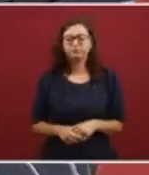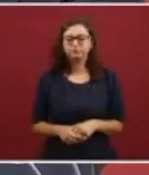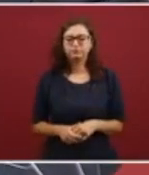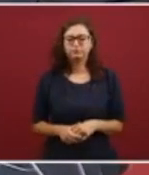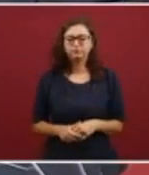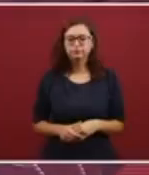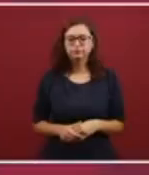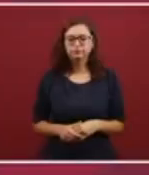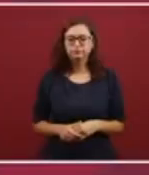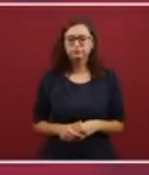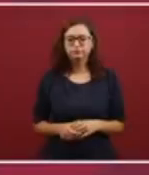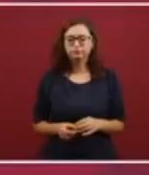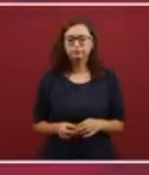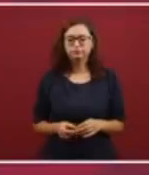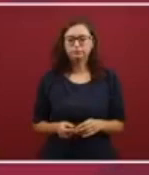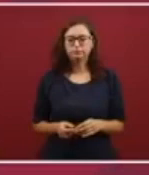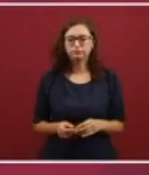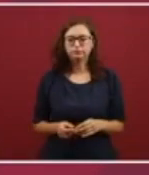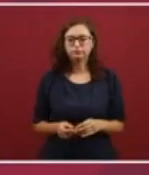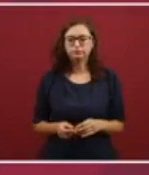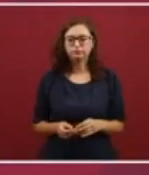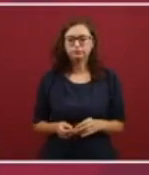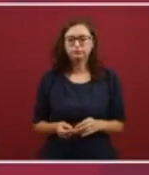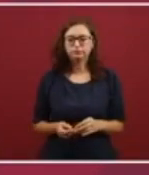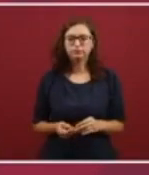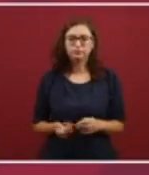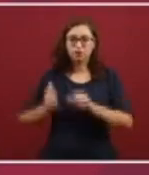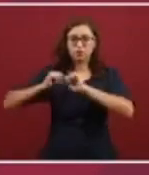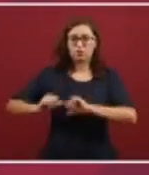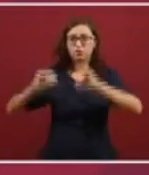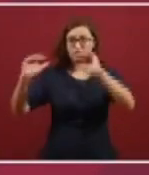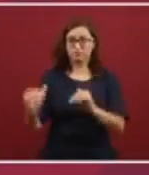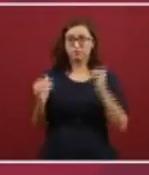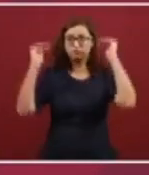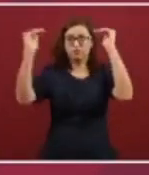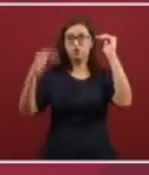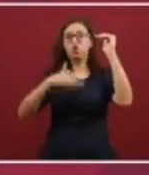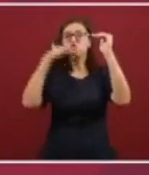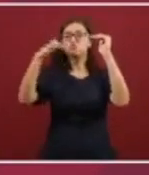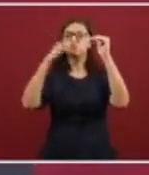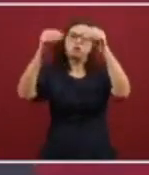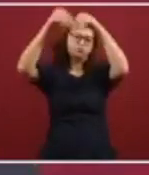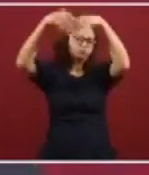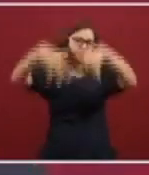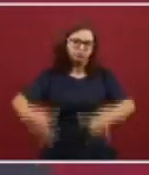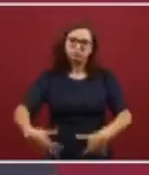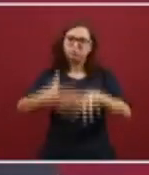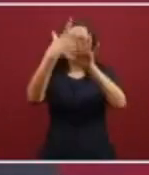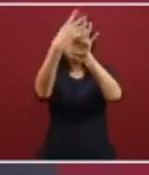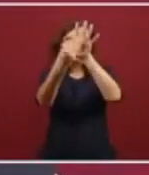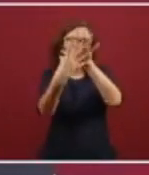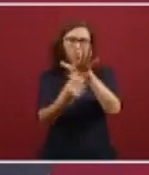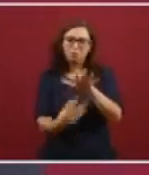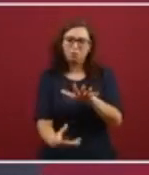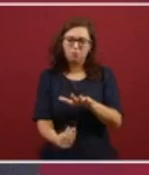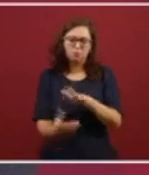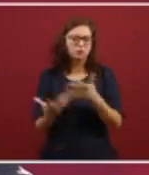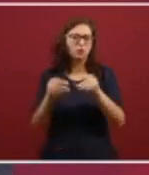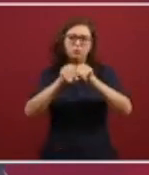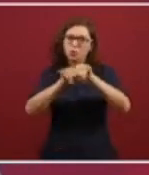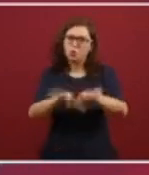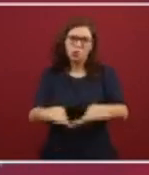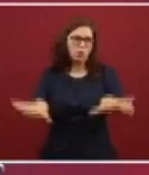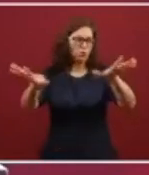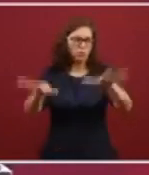¿sí? Porque si arriba hay corrupción, pues no hay remedio ya, permea